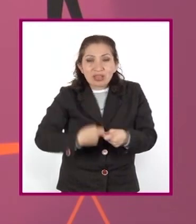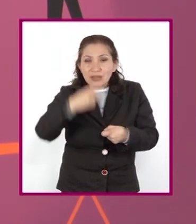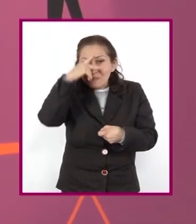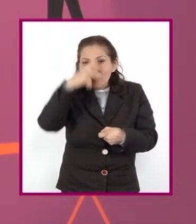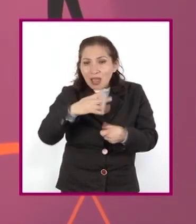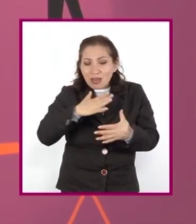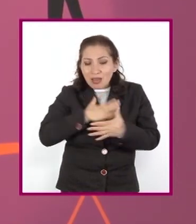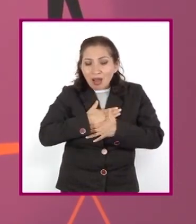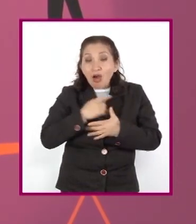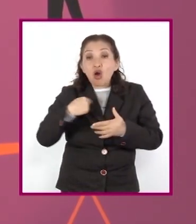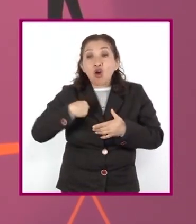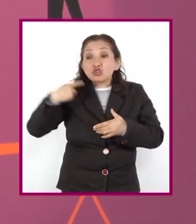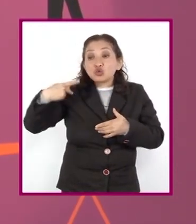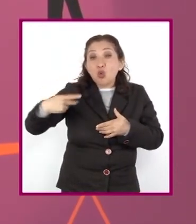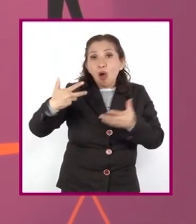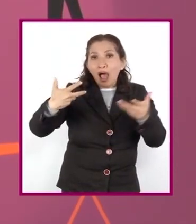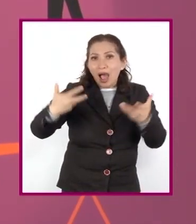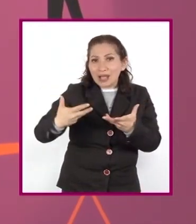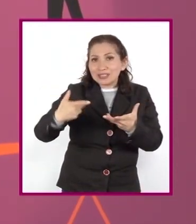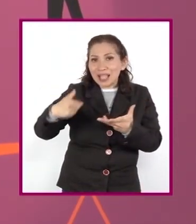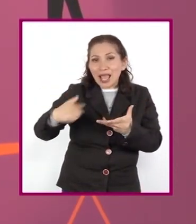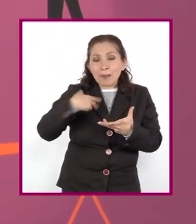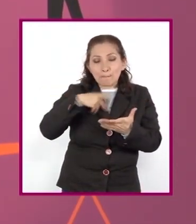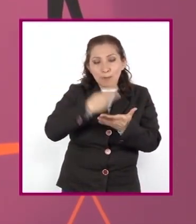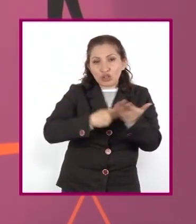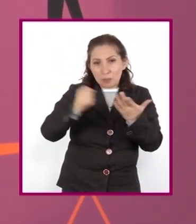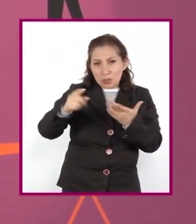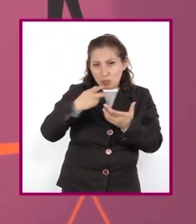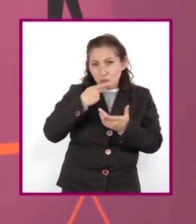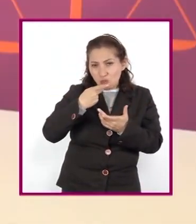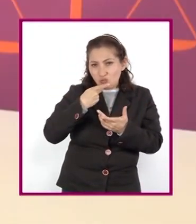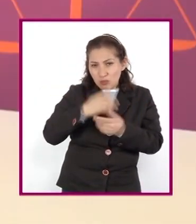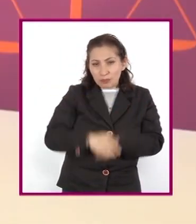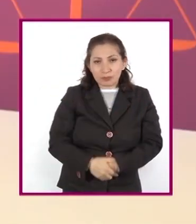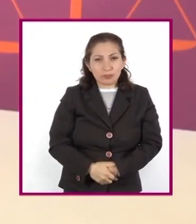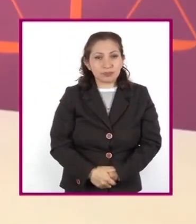través de las acciones que contempla el proyecto que mencionó.